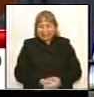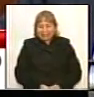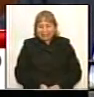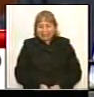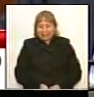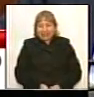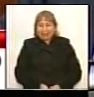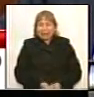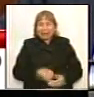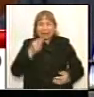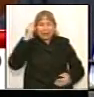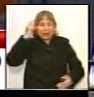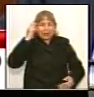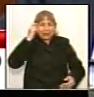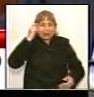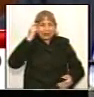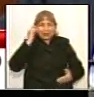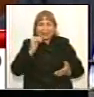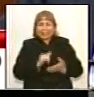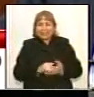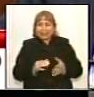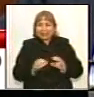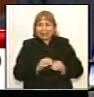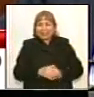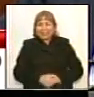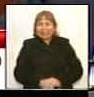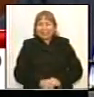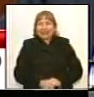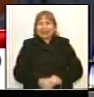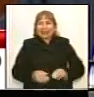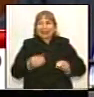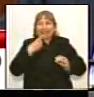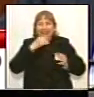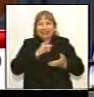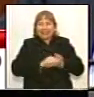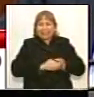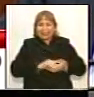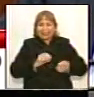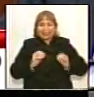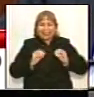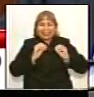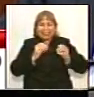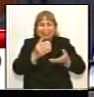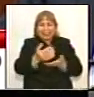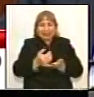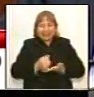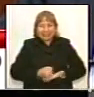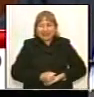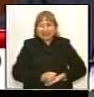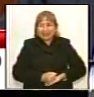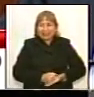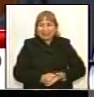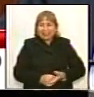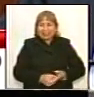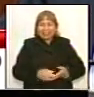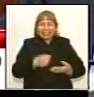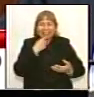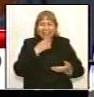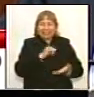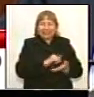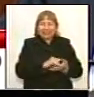a políticos que hayan cometido actos criminales. En este caso, hayan recibido dineros de la